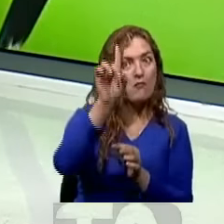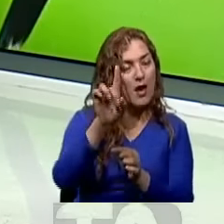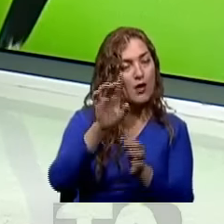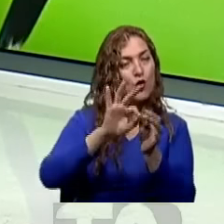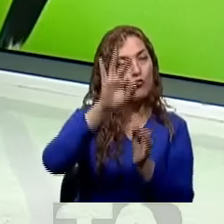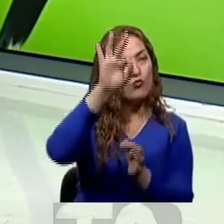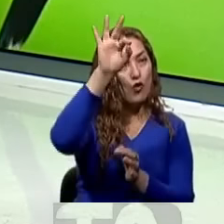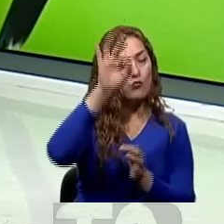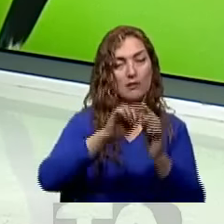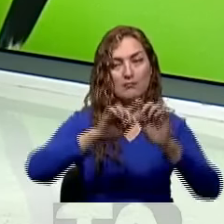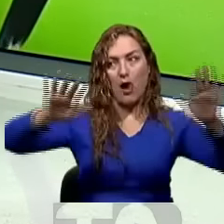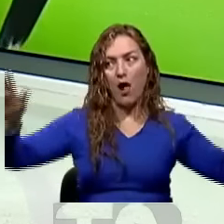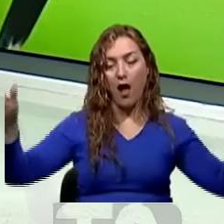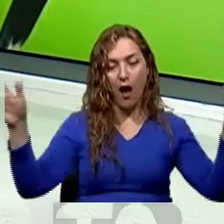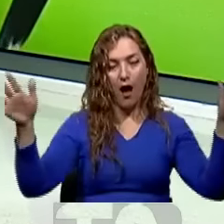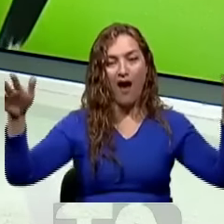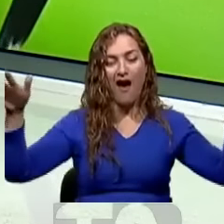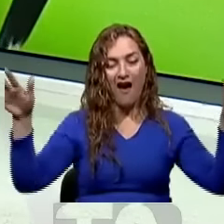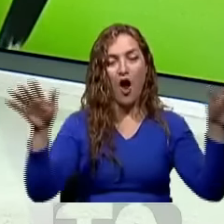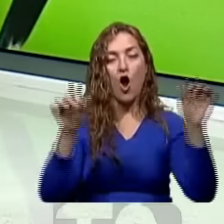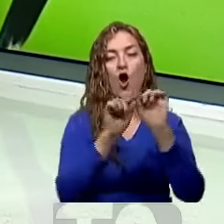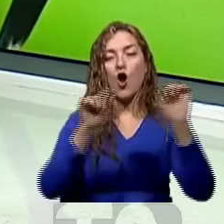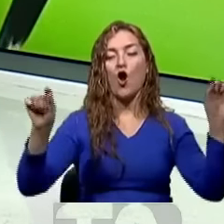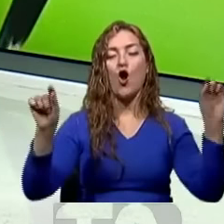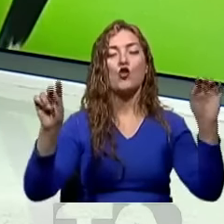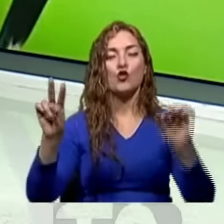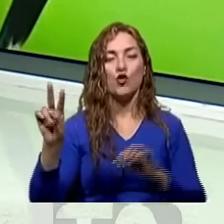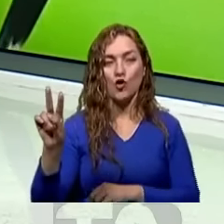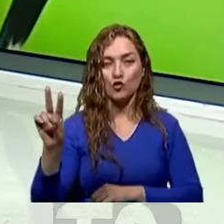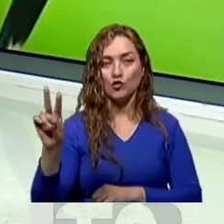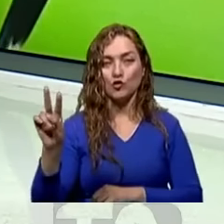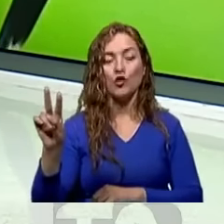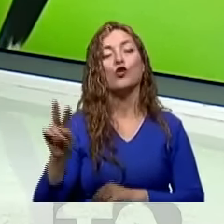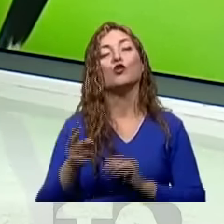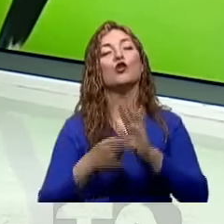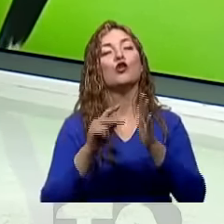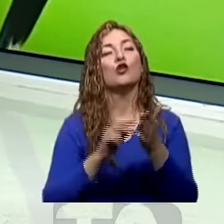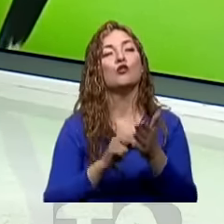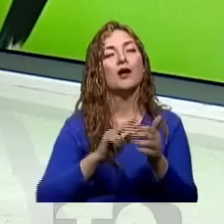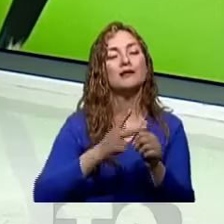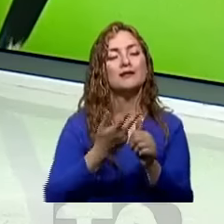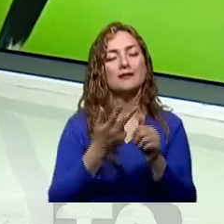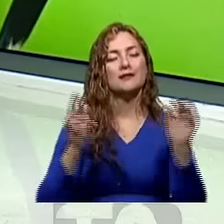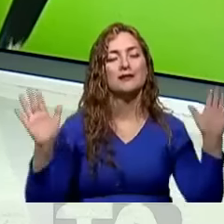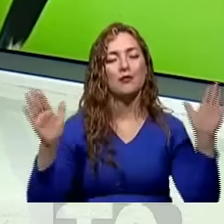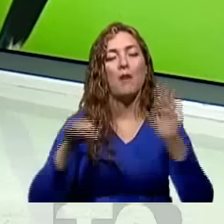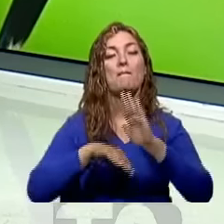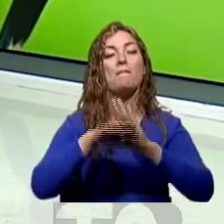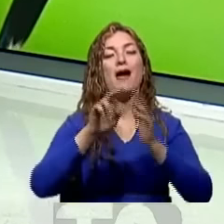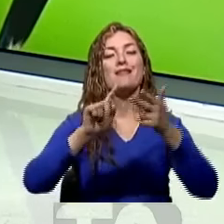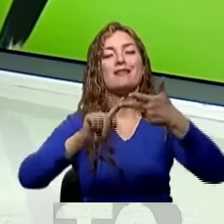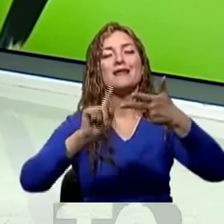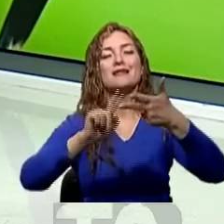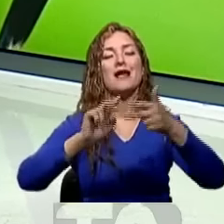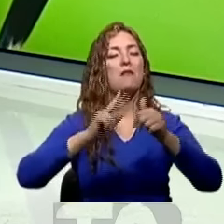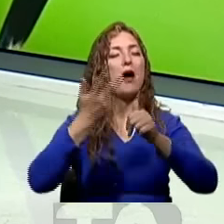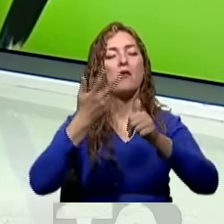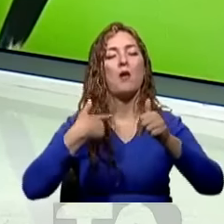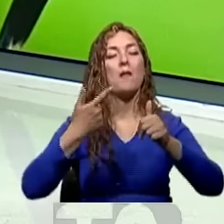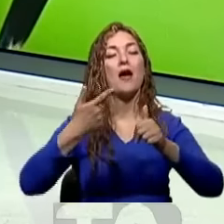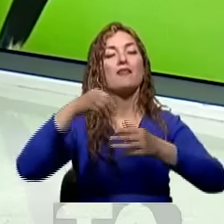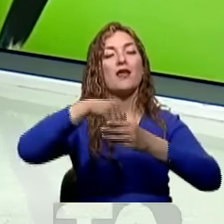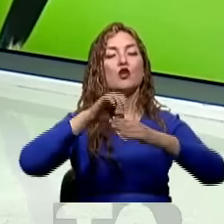y 2 metros de ancho cuando extiende sus alas. Esto lo convierte en la tercera águila más grande del país,